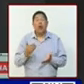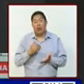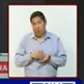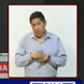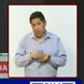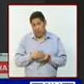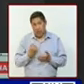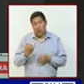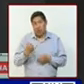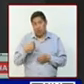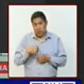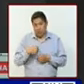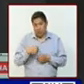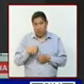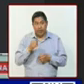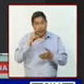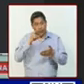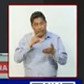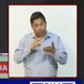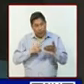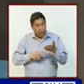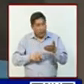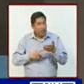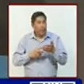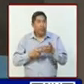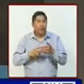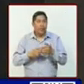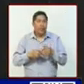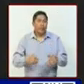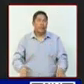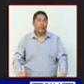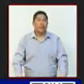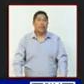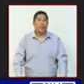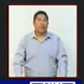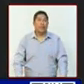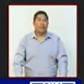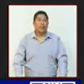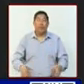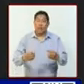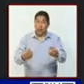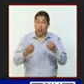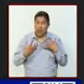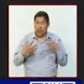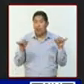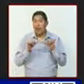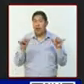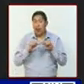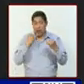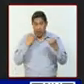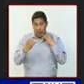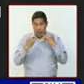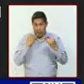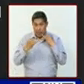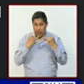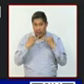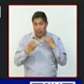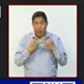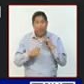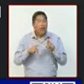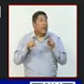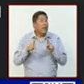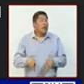hacer otro registro y leer desde la galería, y nos da también los datos de